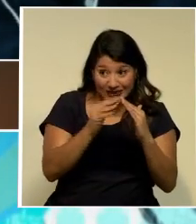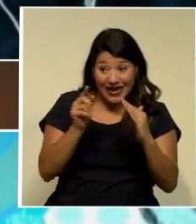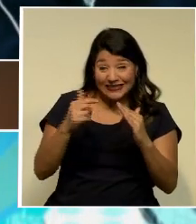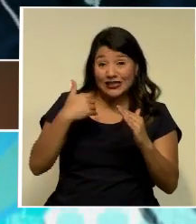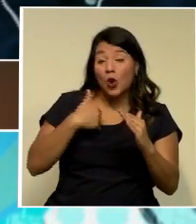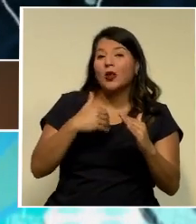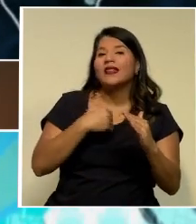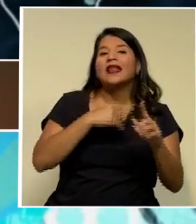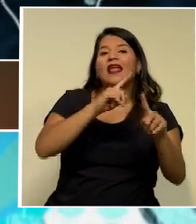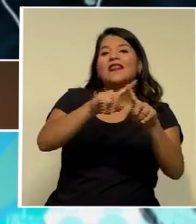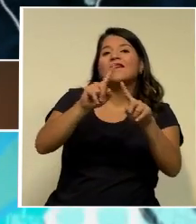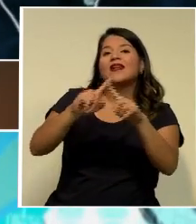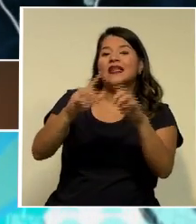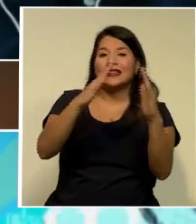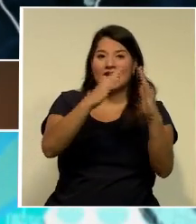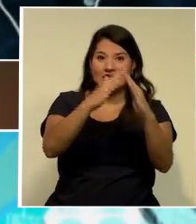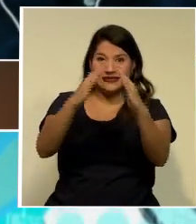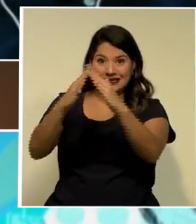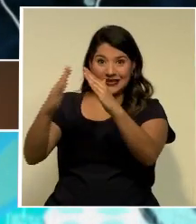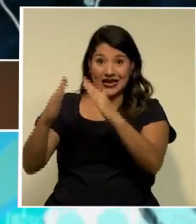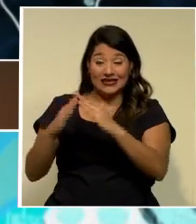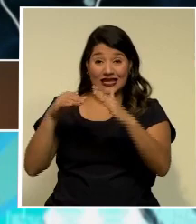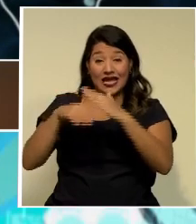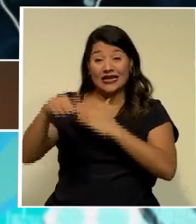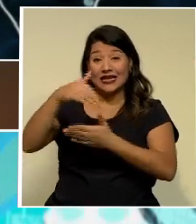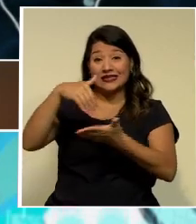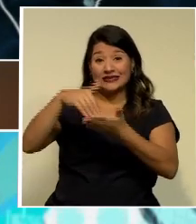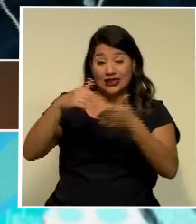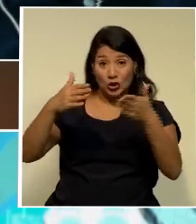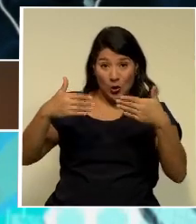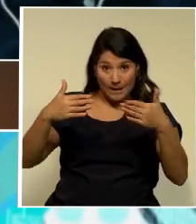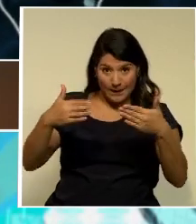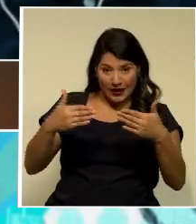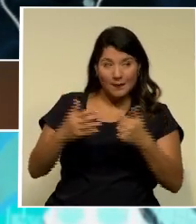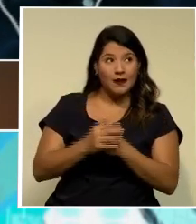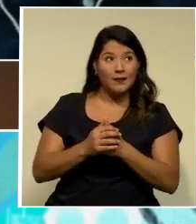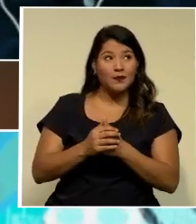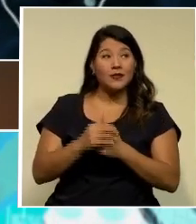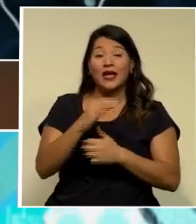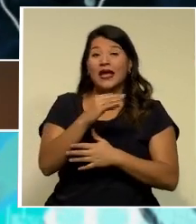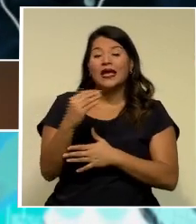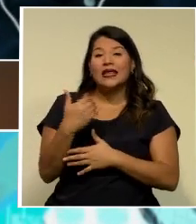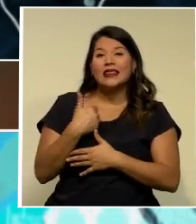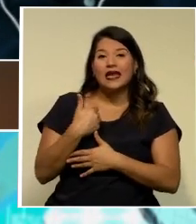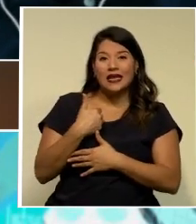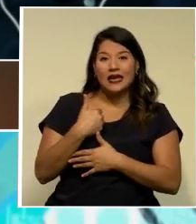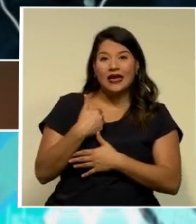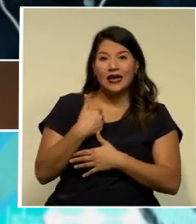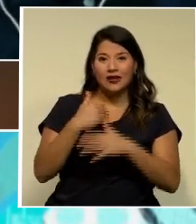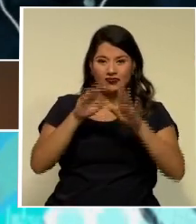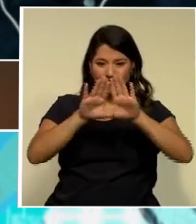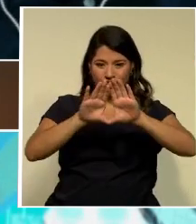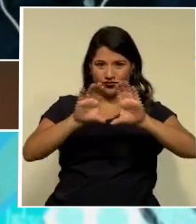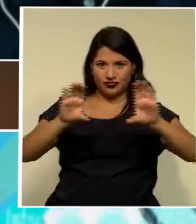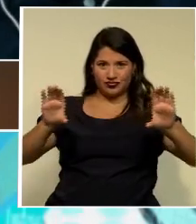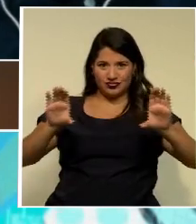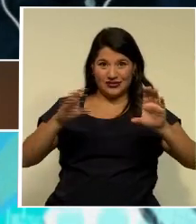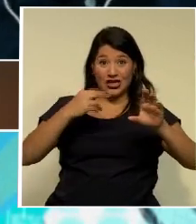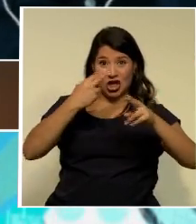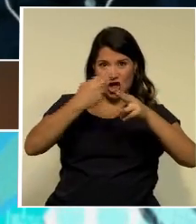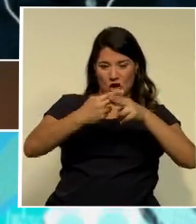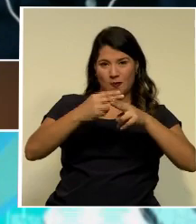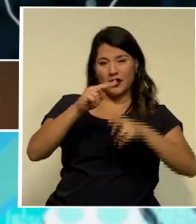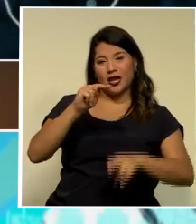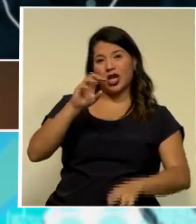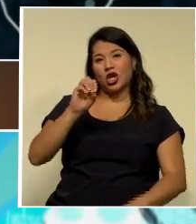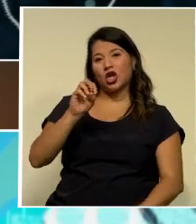Panamá, que tiene afuera estos mosaicos con con el nombre de él, y a mí